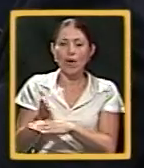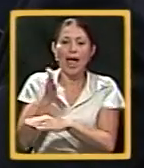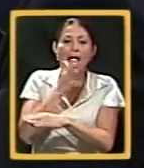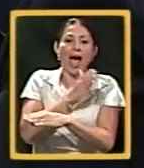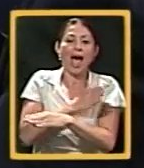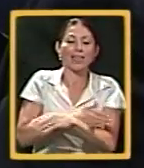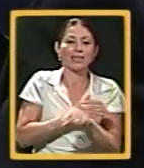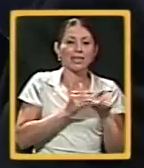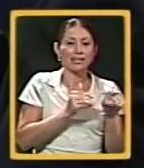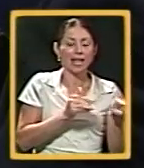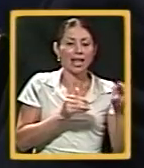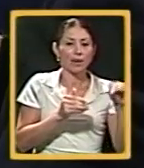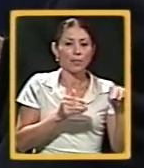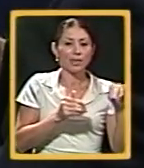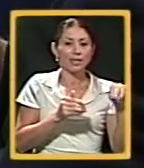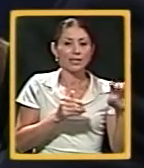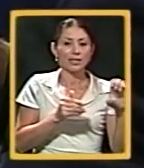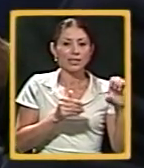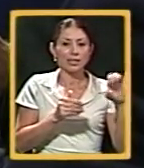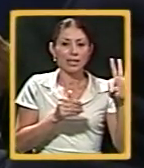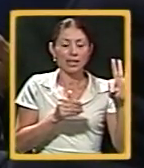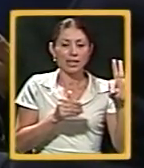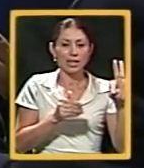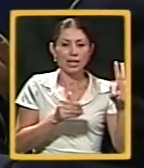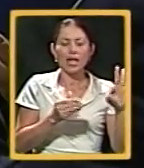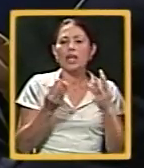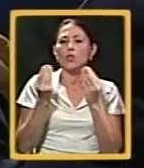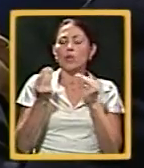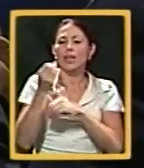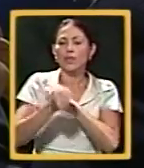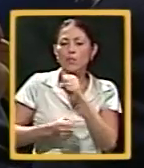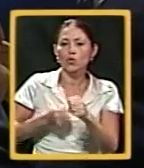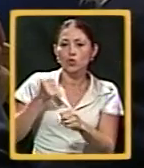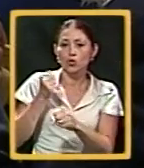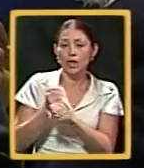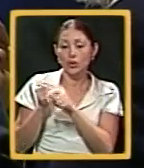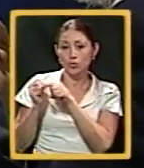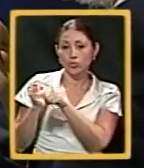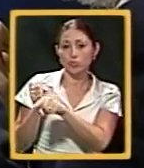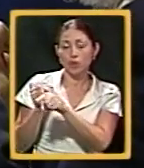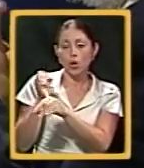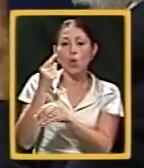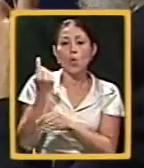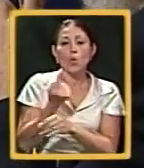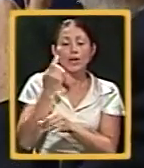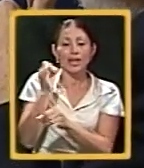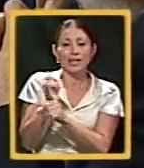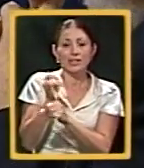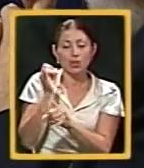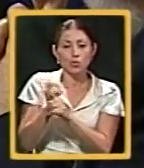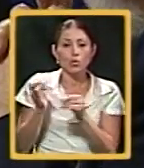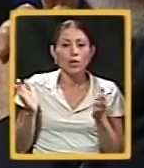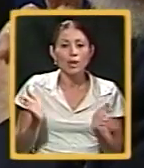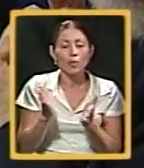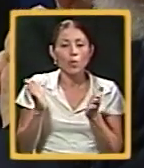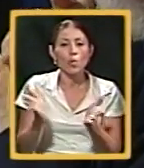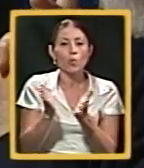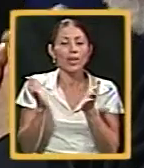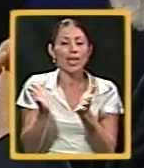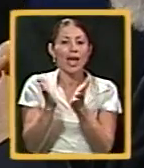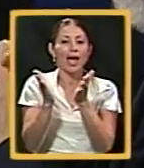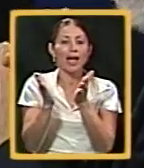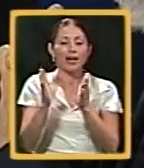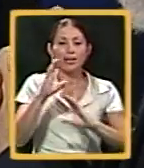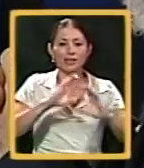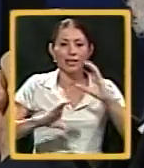creación, y durante muchos años fue la única institución que básicamente promovía